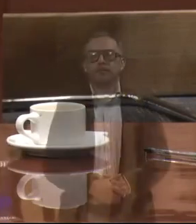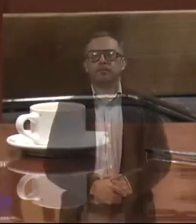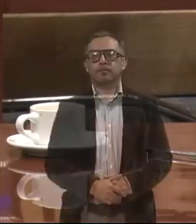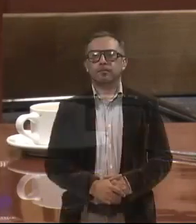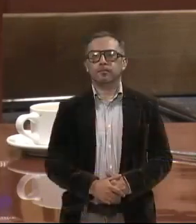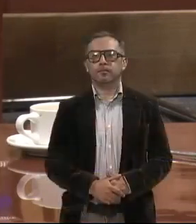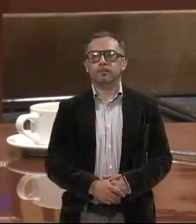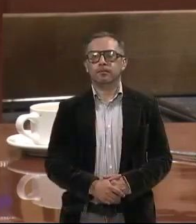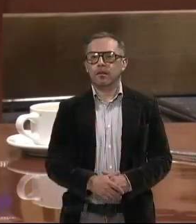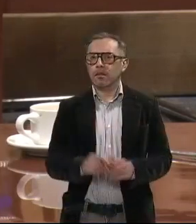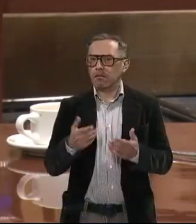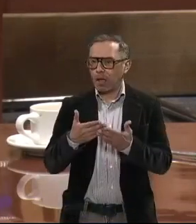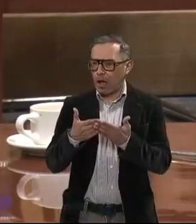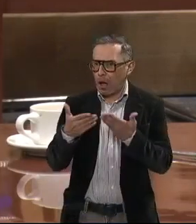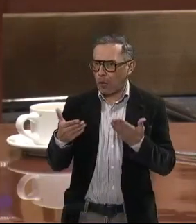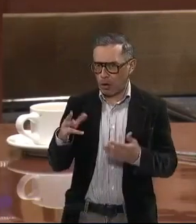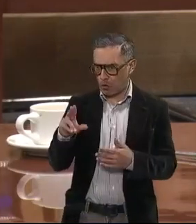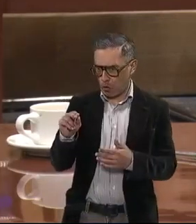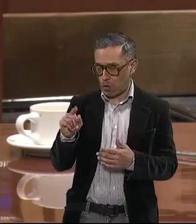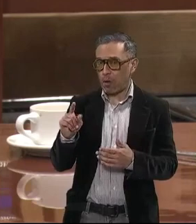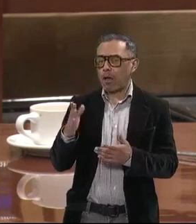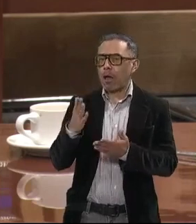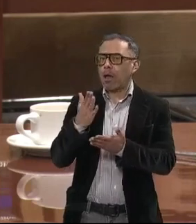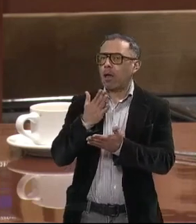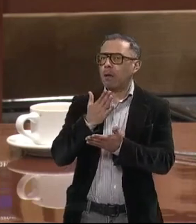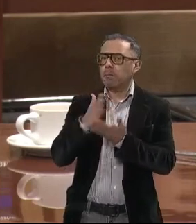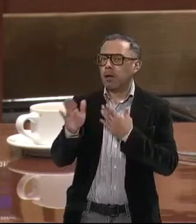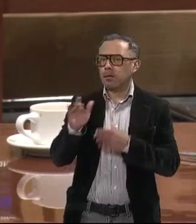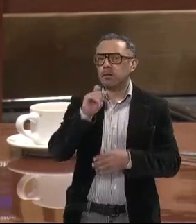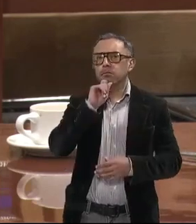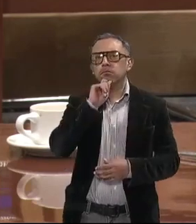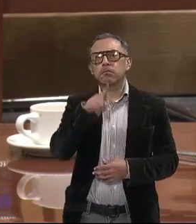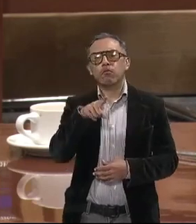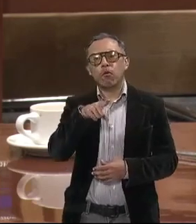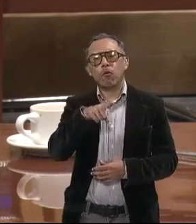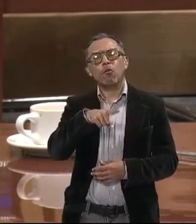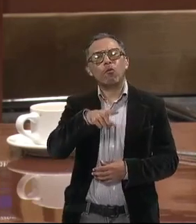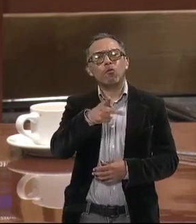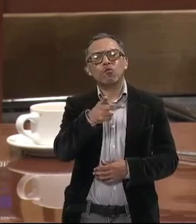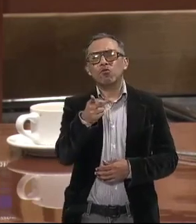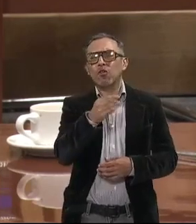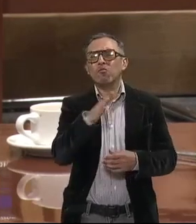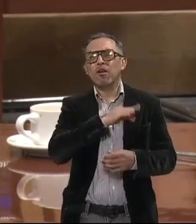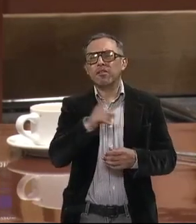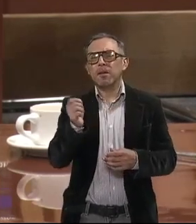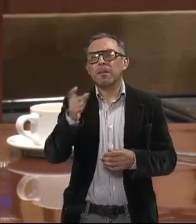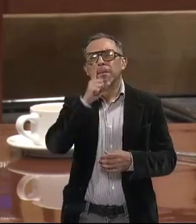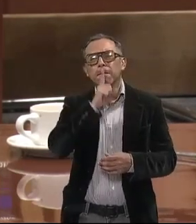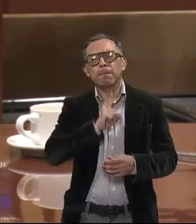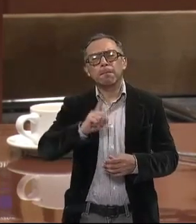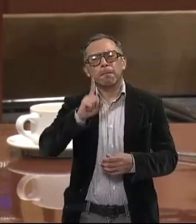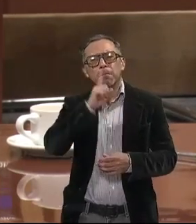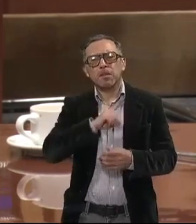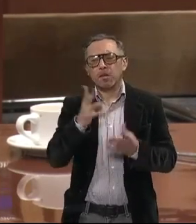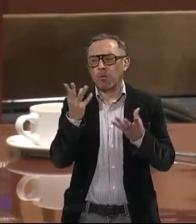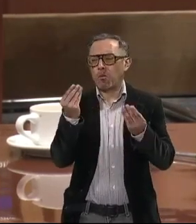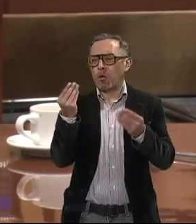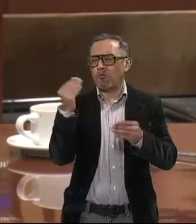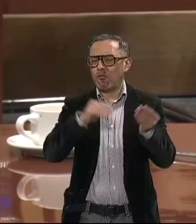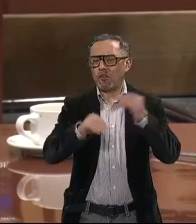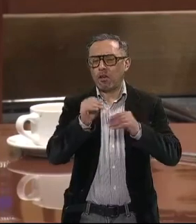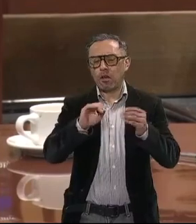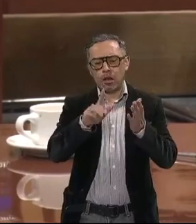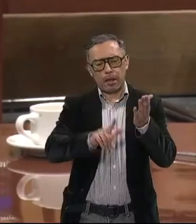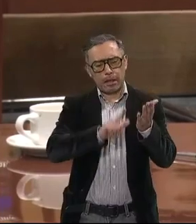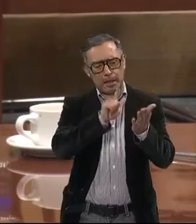ahora. Y mientras tanto, han sido los operadores de una sarta de mentiras sobre la reforma electoral que